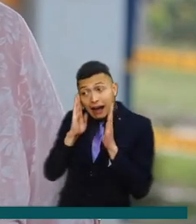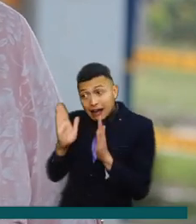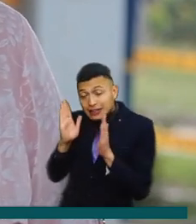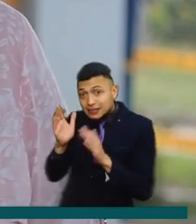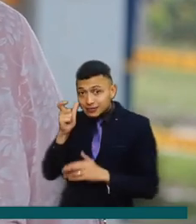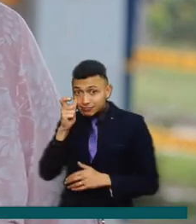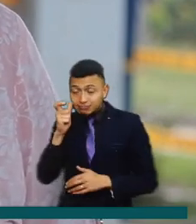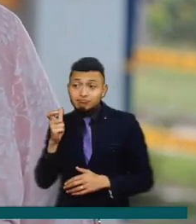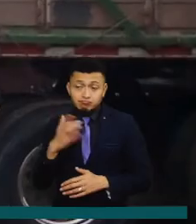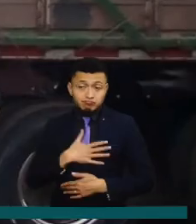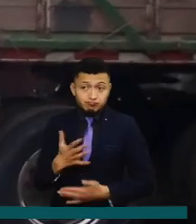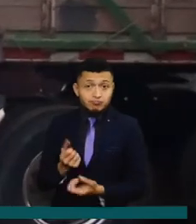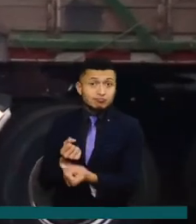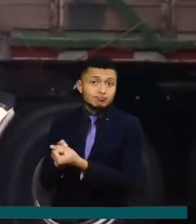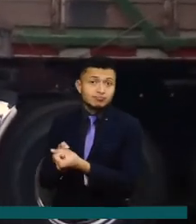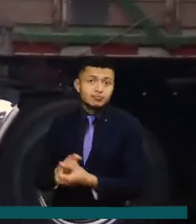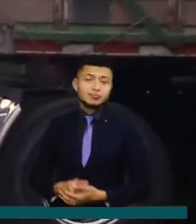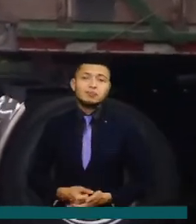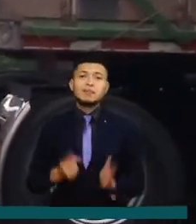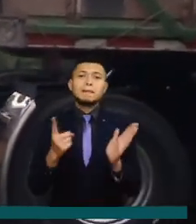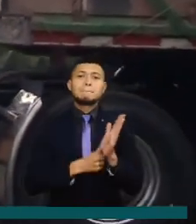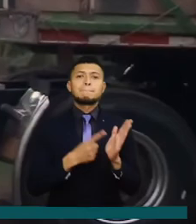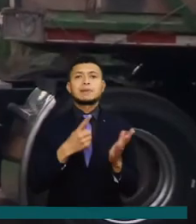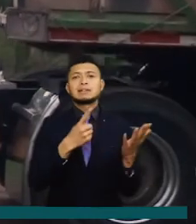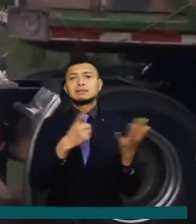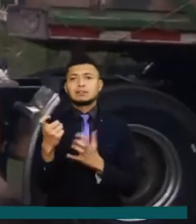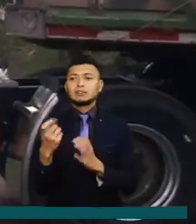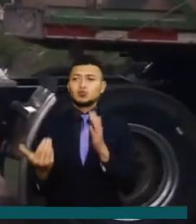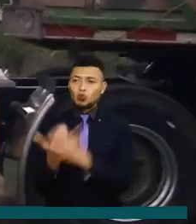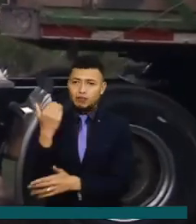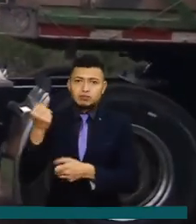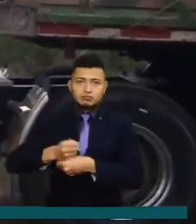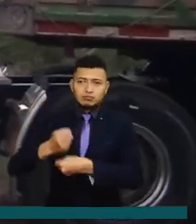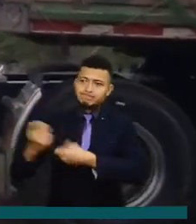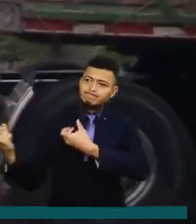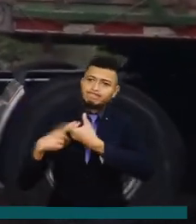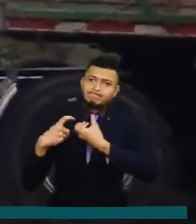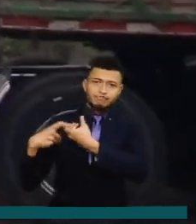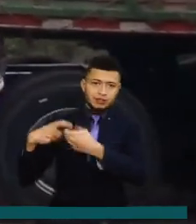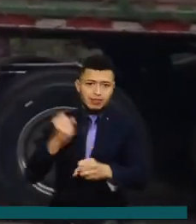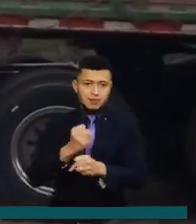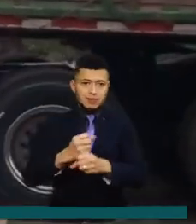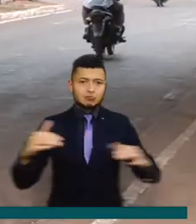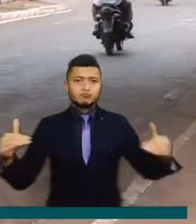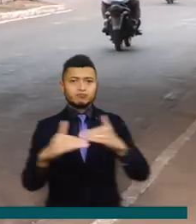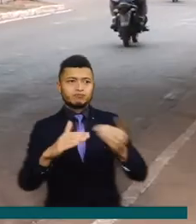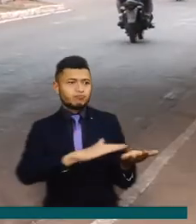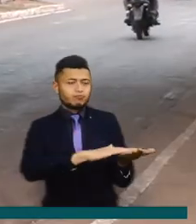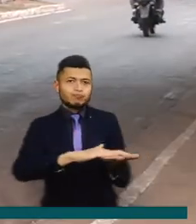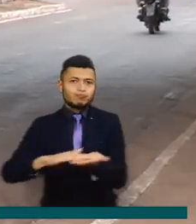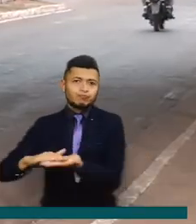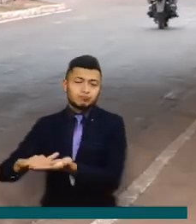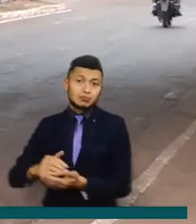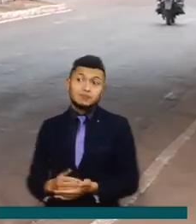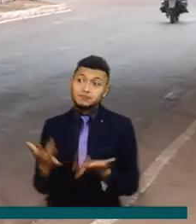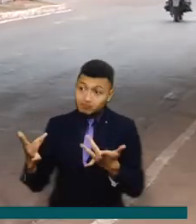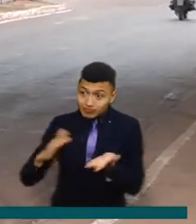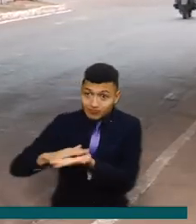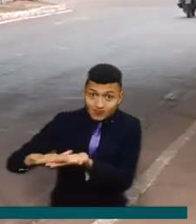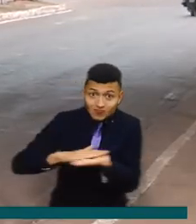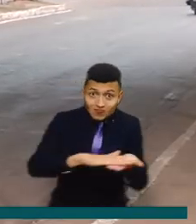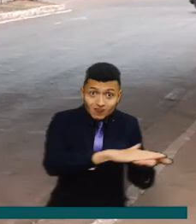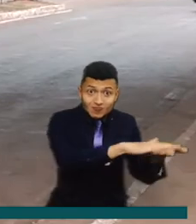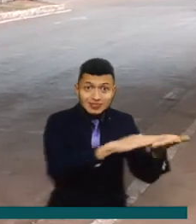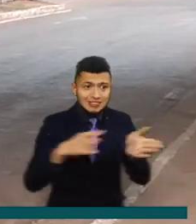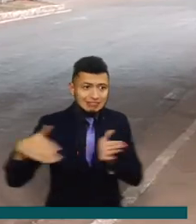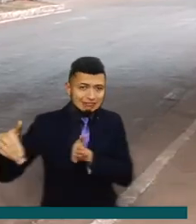a colaborar. 3.600 nuevos empleos se esperan generar con los trabajos en este corredor vial. Se espera que con los trabajos de la transversal de